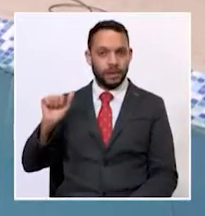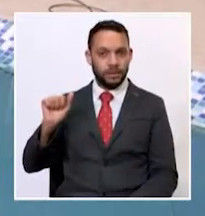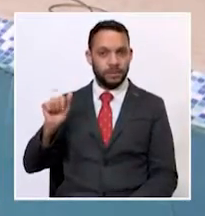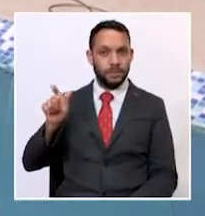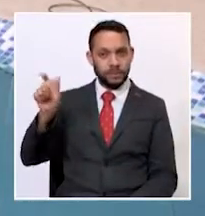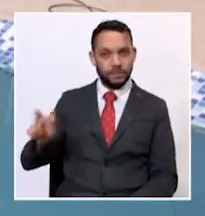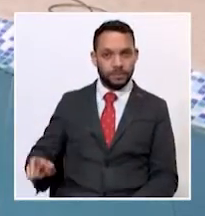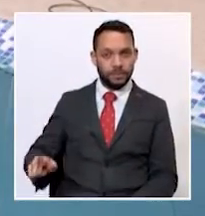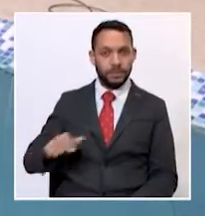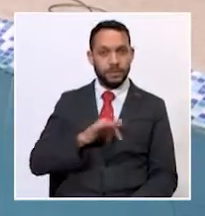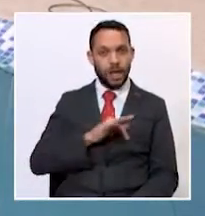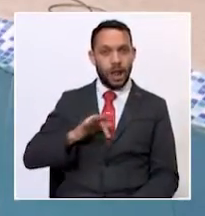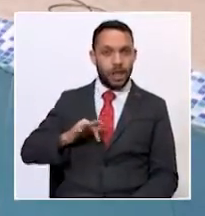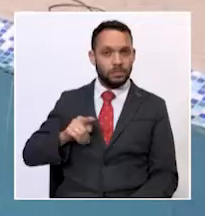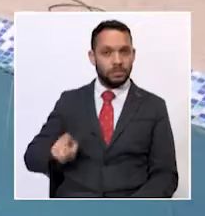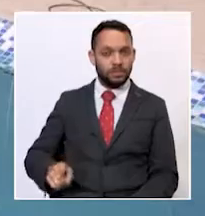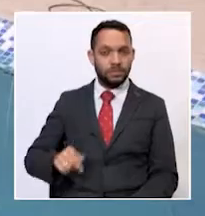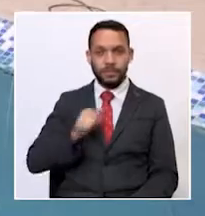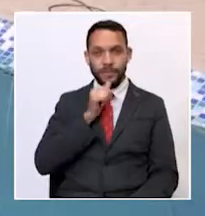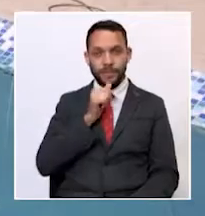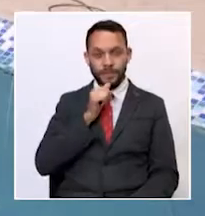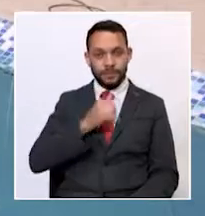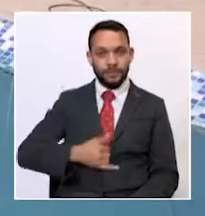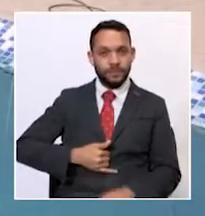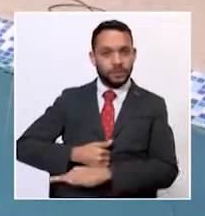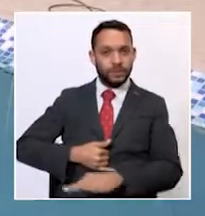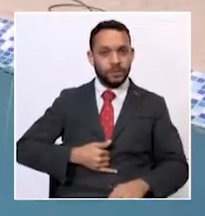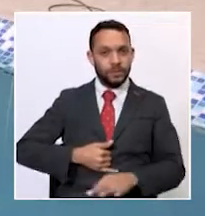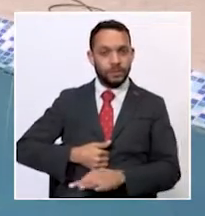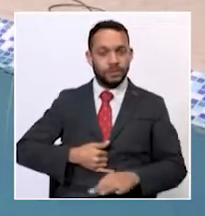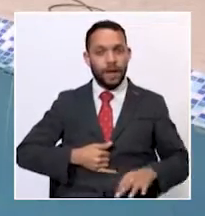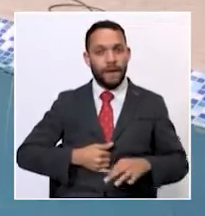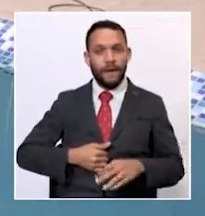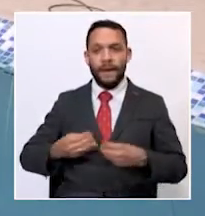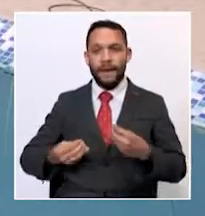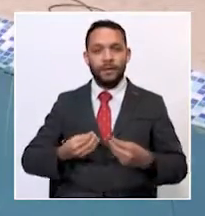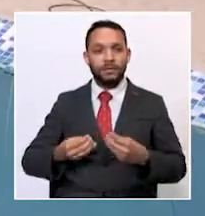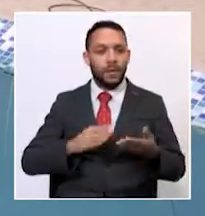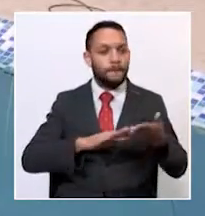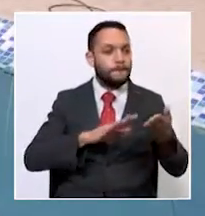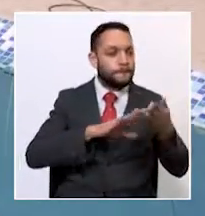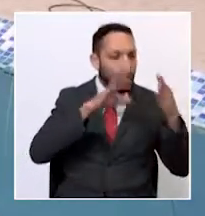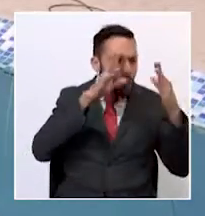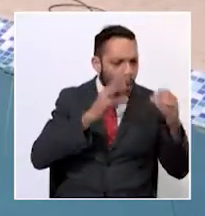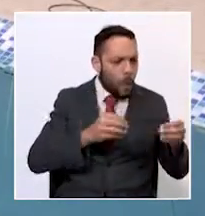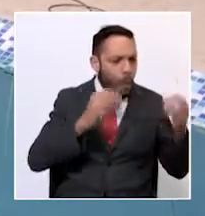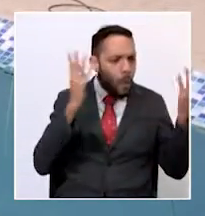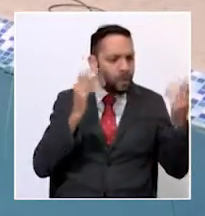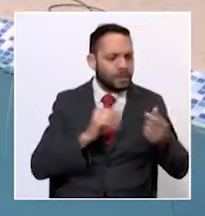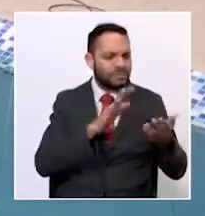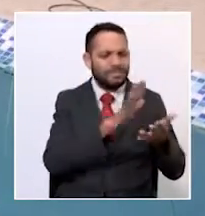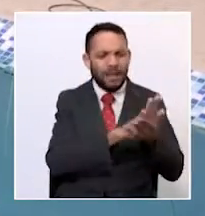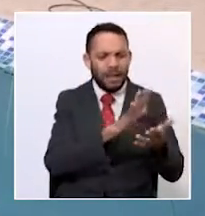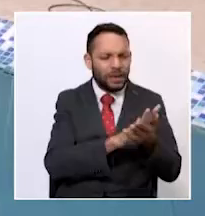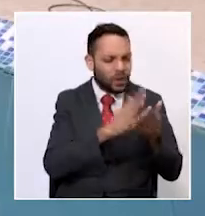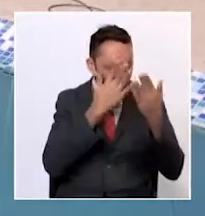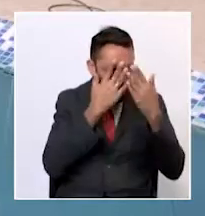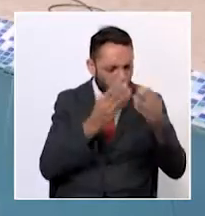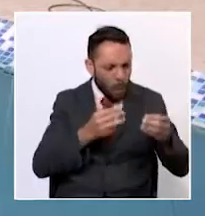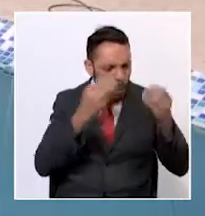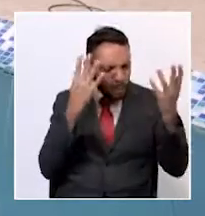el programa de limpieza de colon terapias de perdón en el jacuzzi, con velas, con cromoterapia.